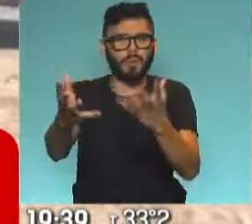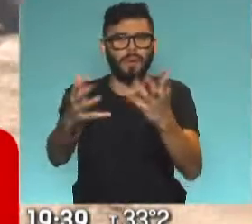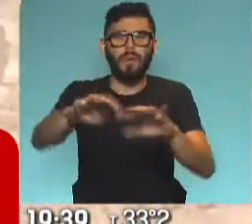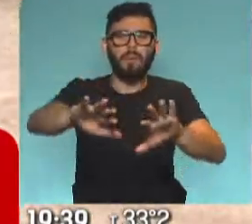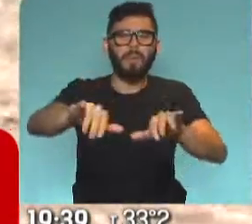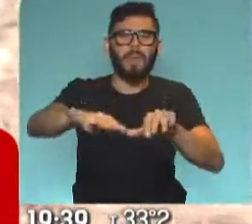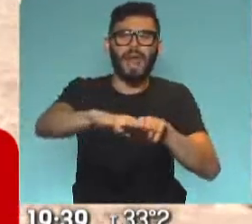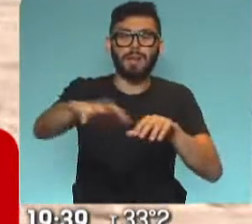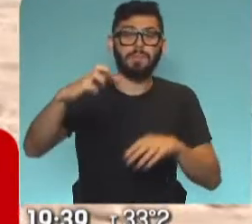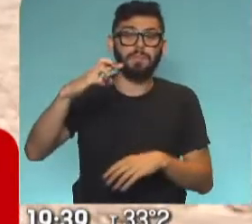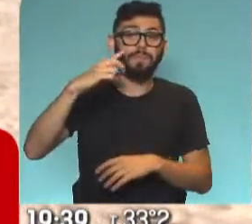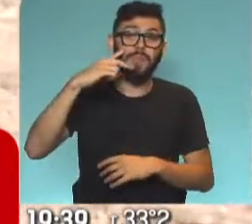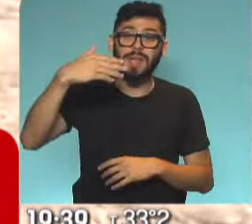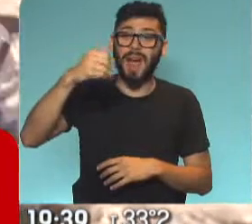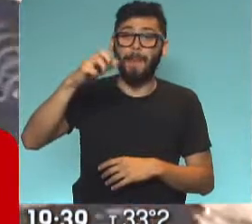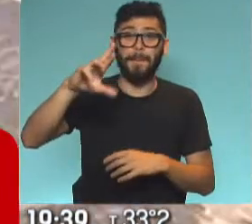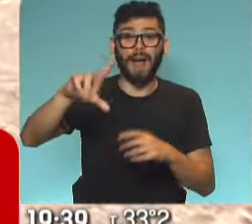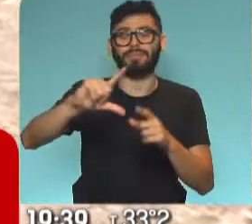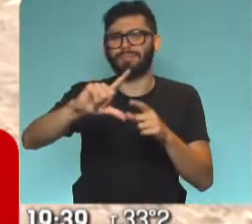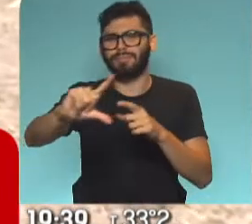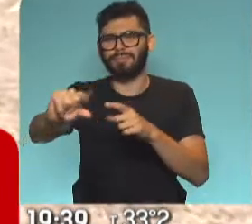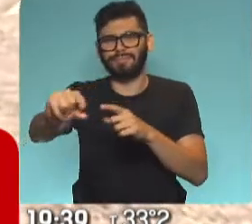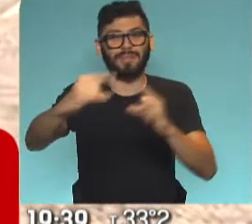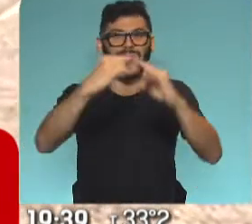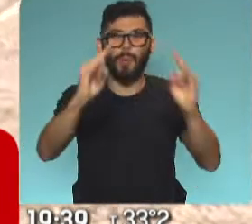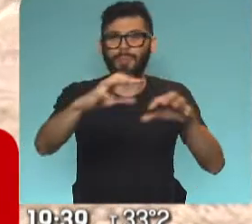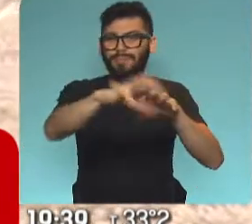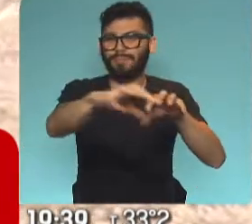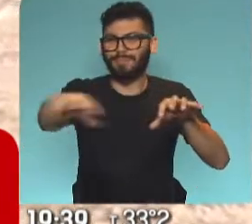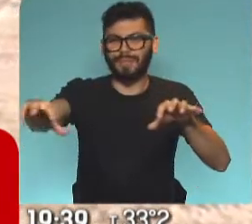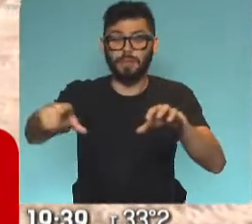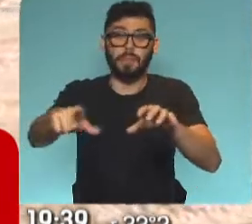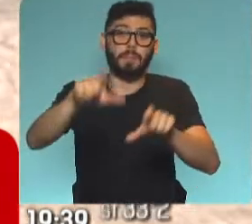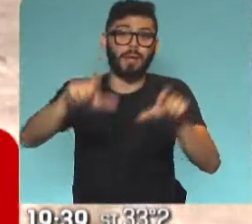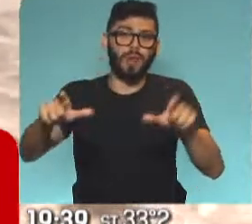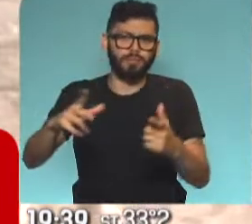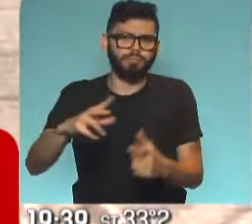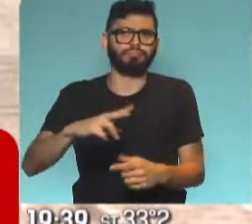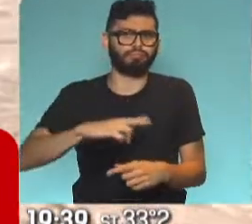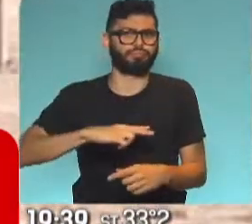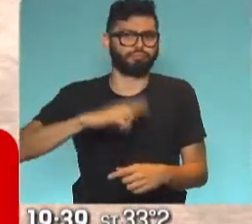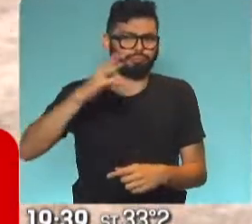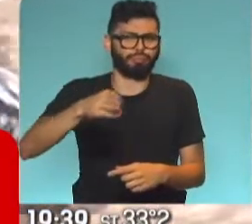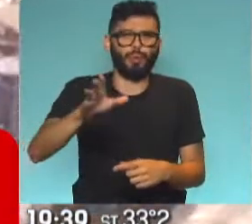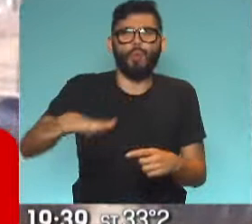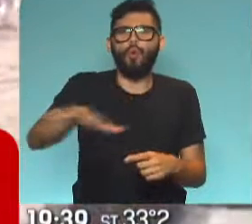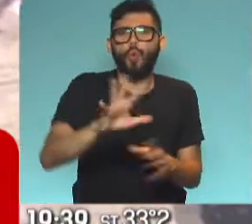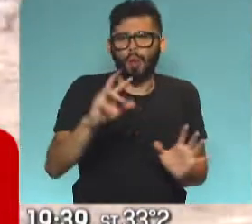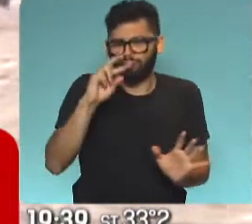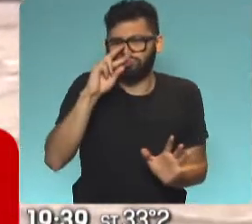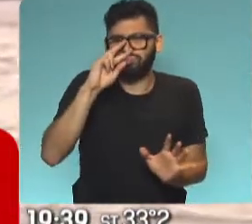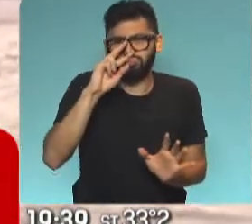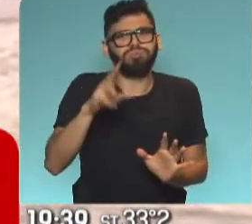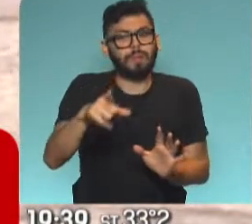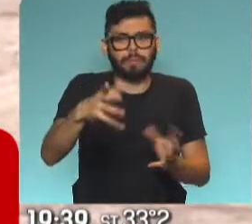de la frontera de Pinamar, zona de balnearios, frecuentada por gente de alto poder adquisitivo, digamos que es un lugar exclusivo.